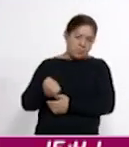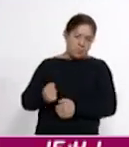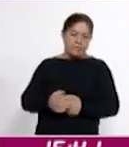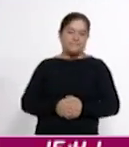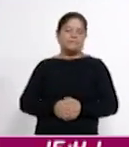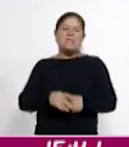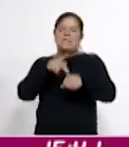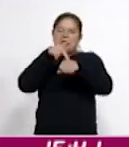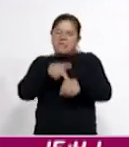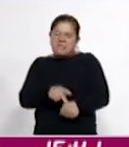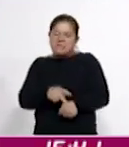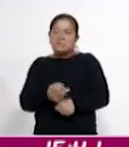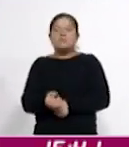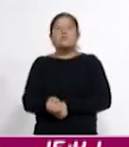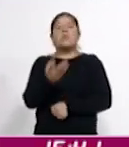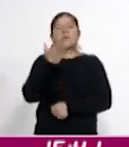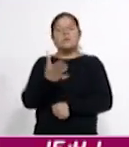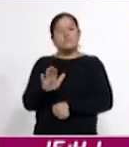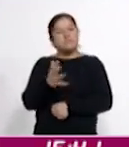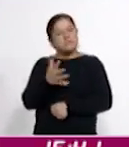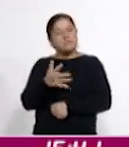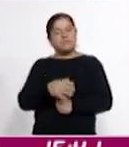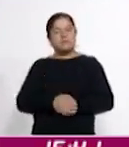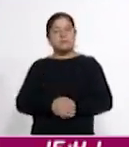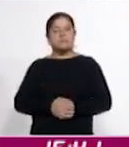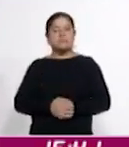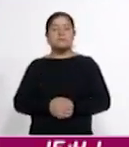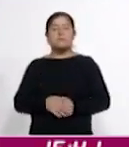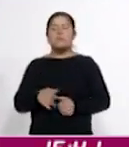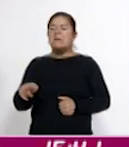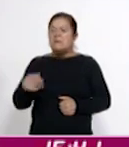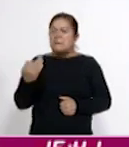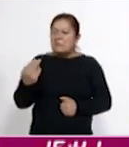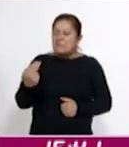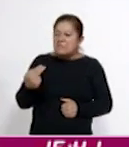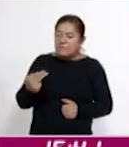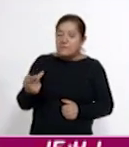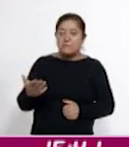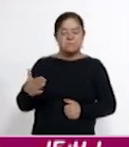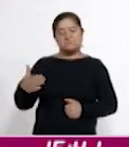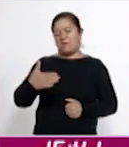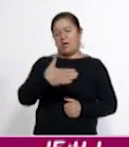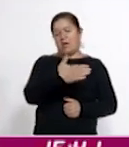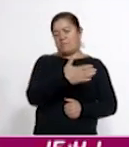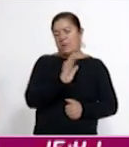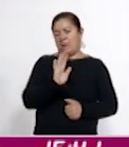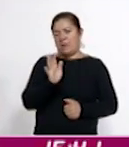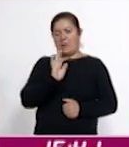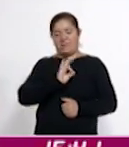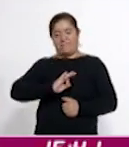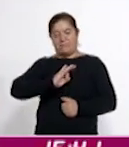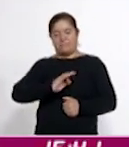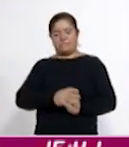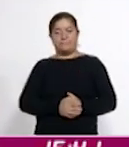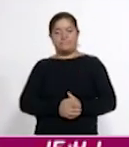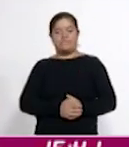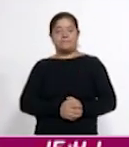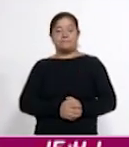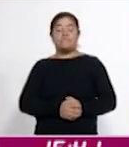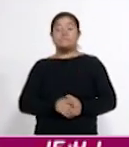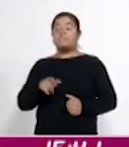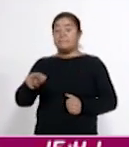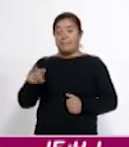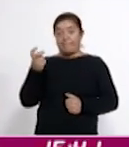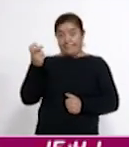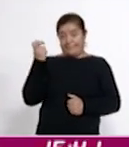cuántos kilos es esta carpa preparada? ¿Cómo se llama, nos dijo? Es la carpa, así se llama, carpa. Pues esta que está